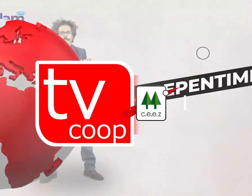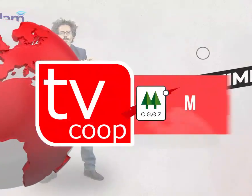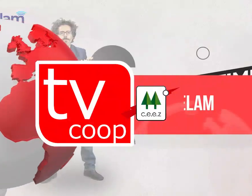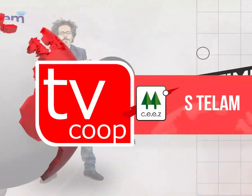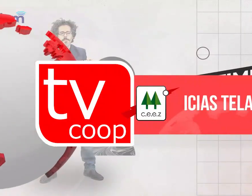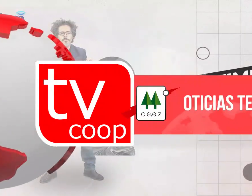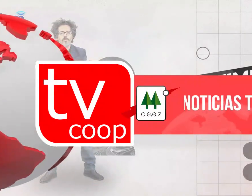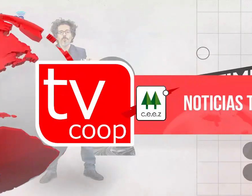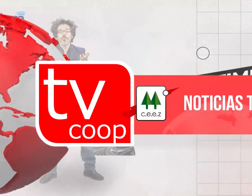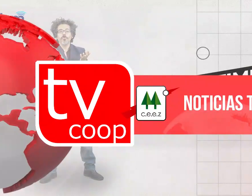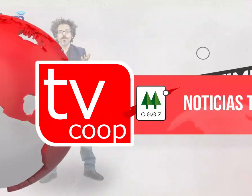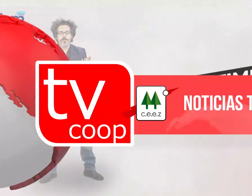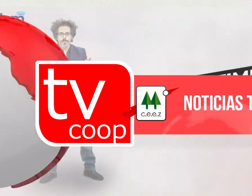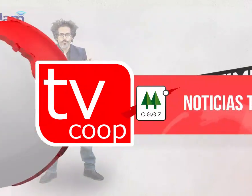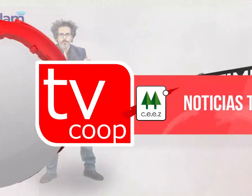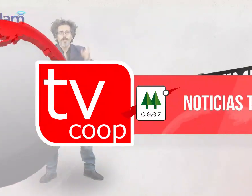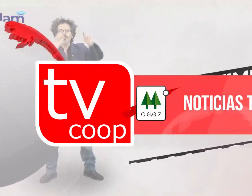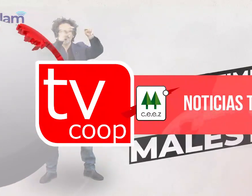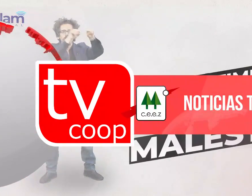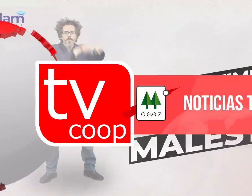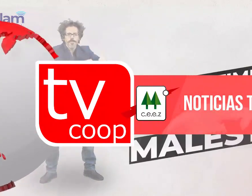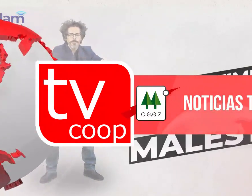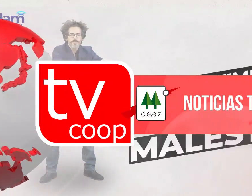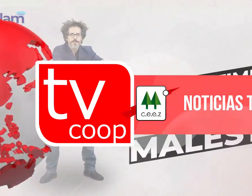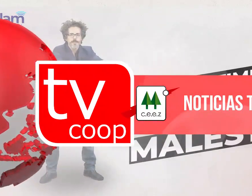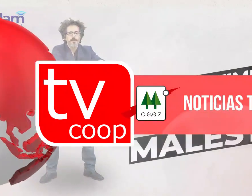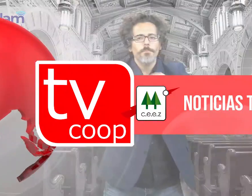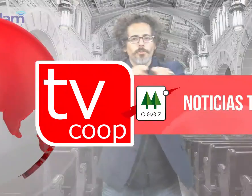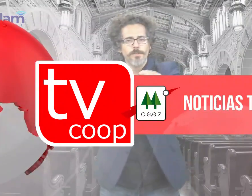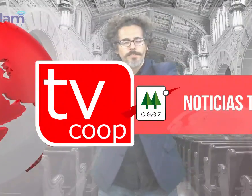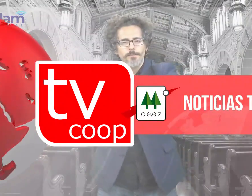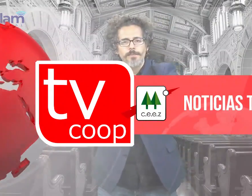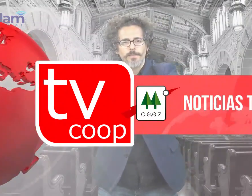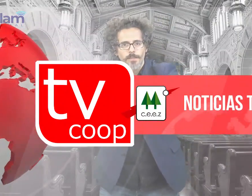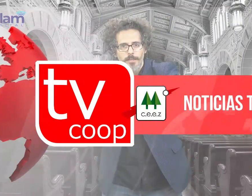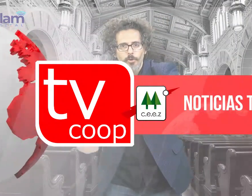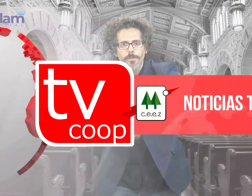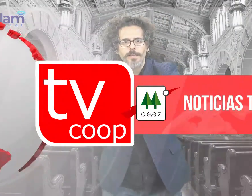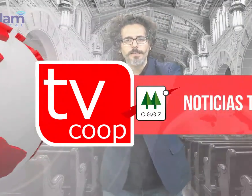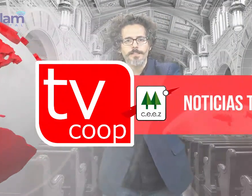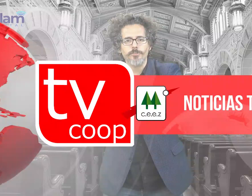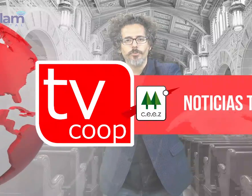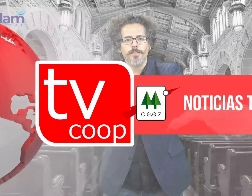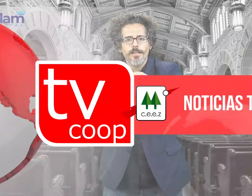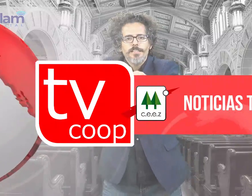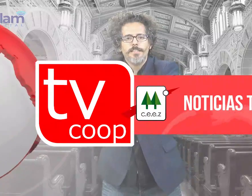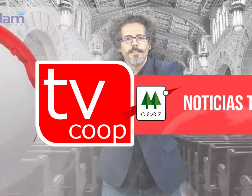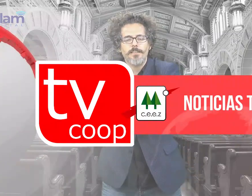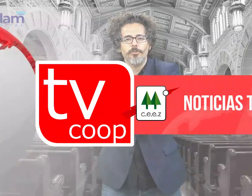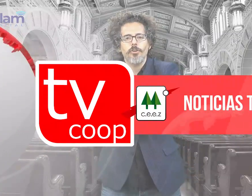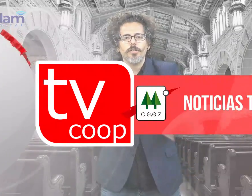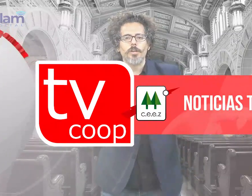el arrepentimiento sobreviene la culpa sobreviene el malestar pero precisamente opera la Iglesia Católica